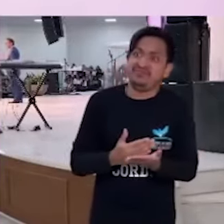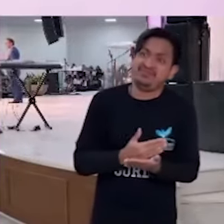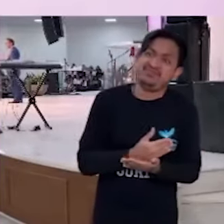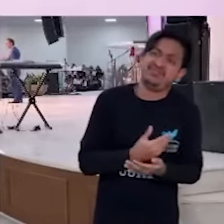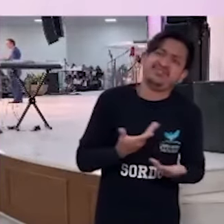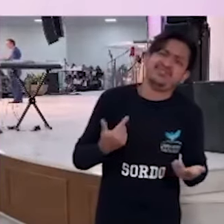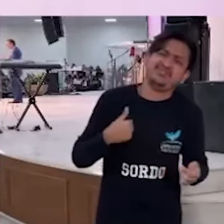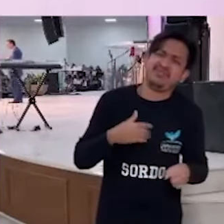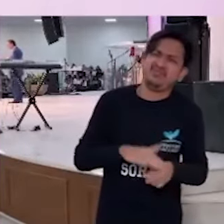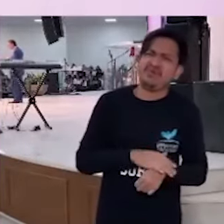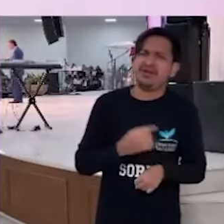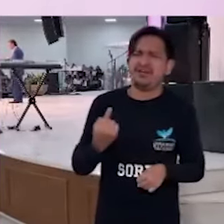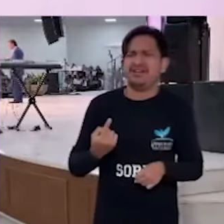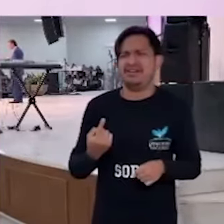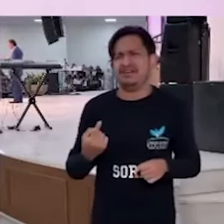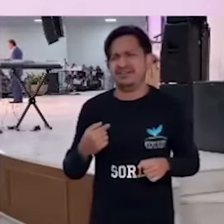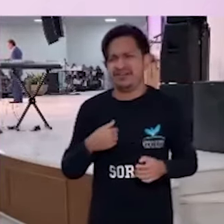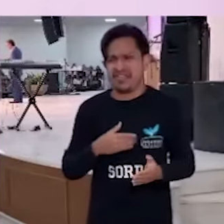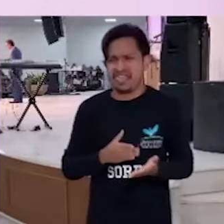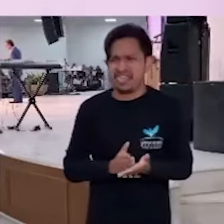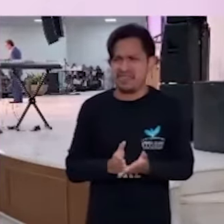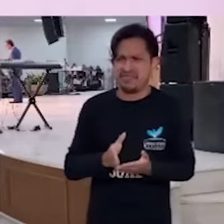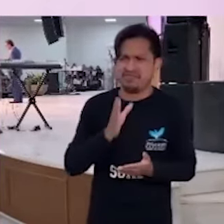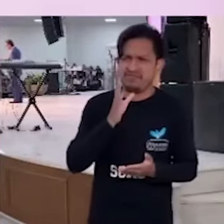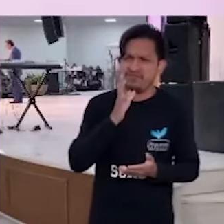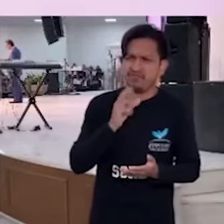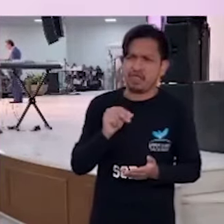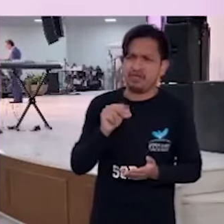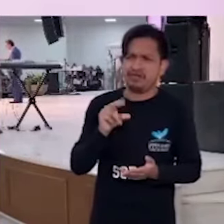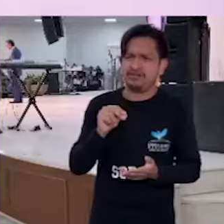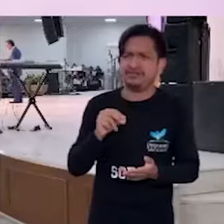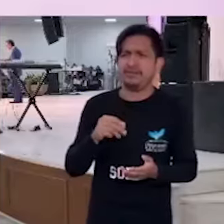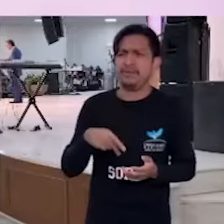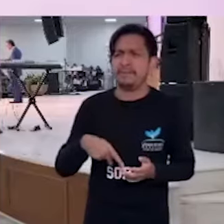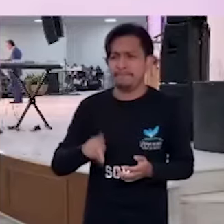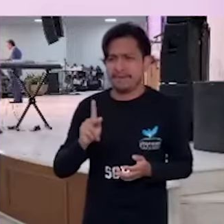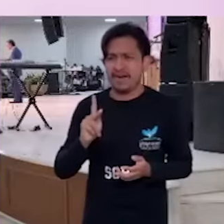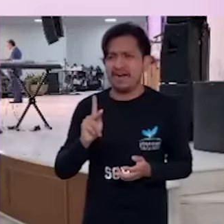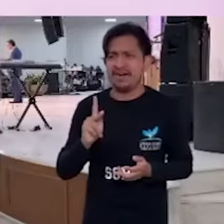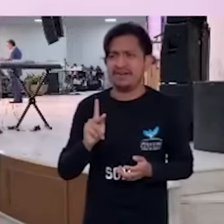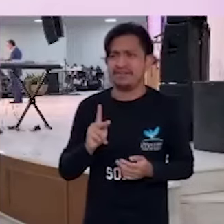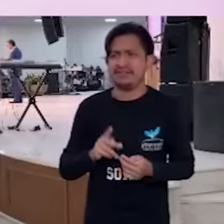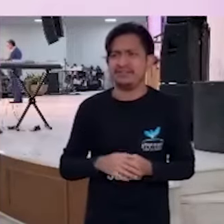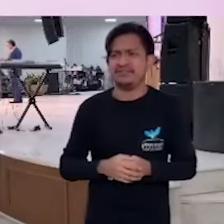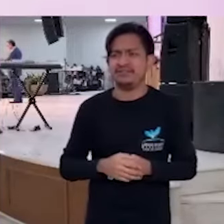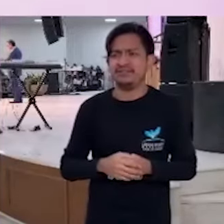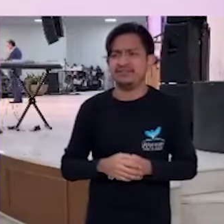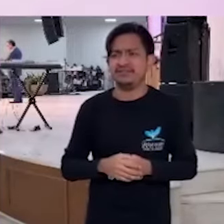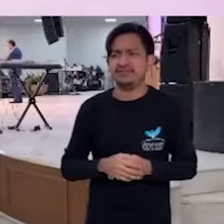podía caer. No, no, no. Estamos tratando de formar un equilibrio.